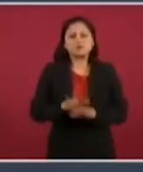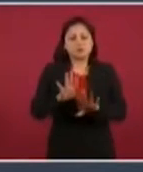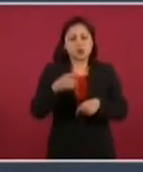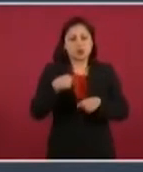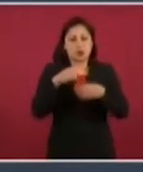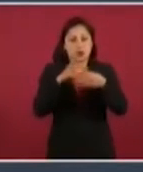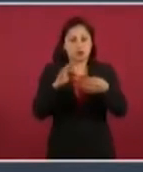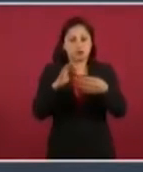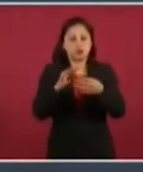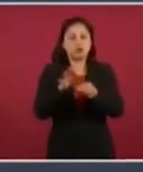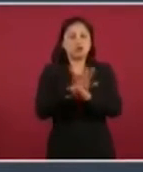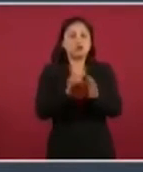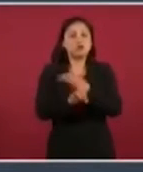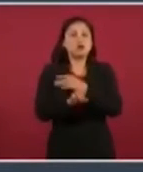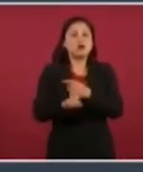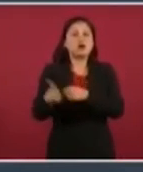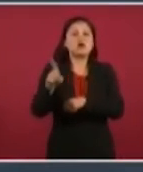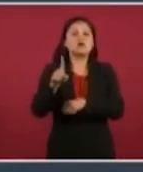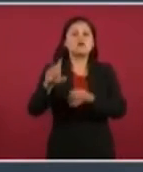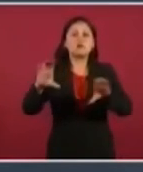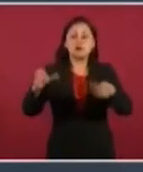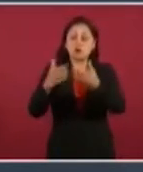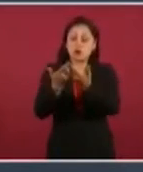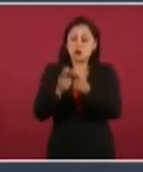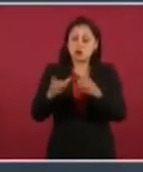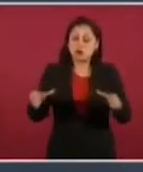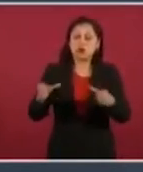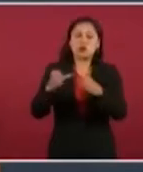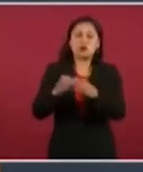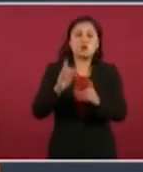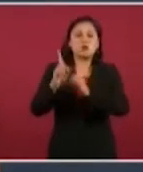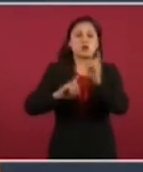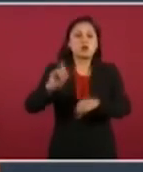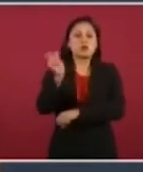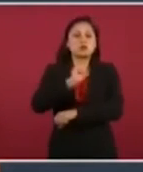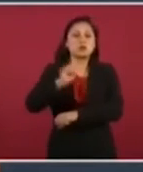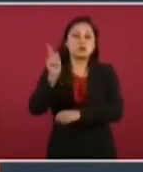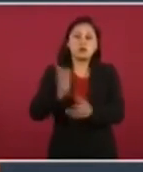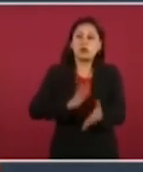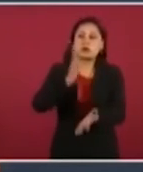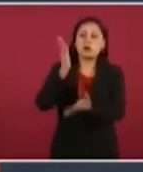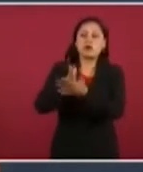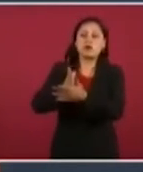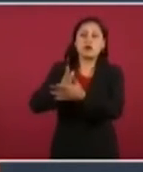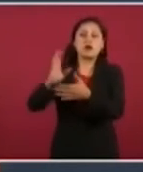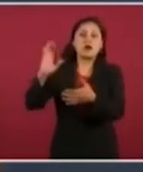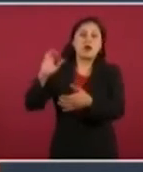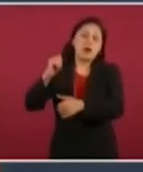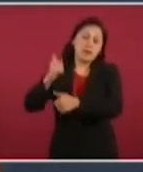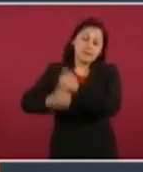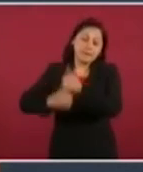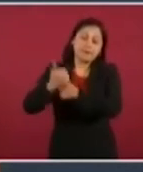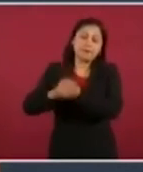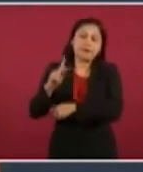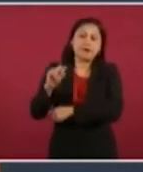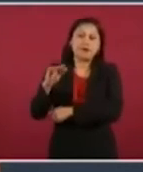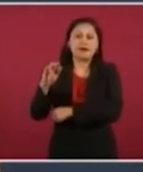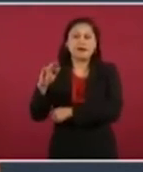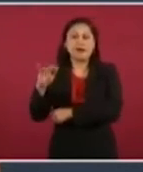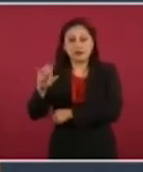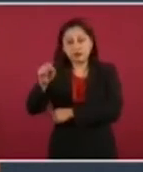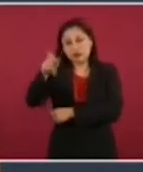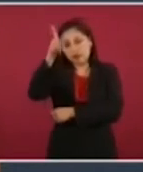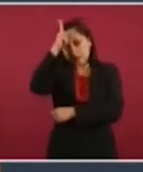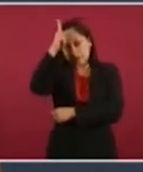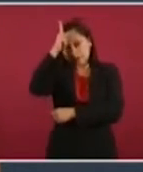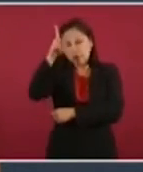Destaco que la delegación de atletas que nos representó en los Juegos Panamericanos 2019 en Lima, Perú, en